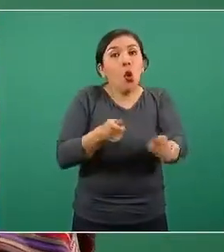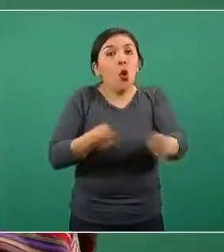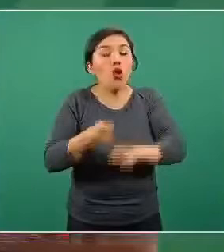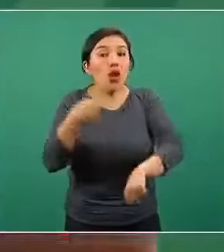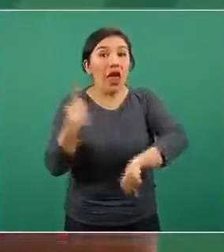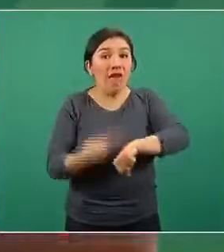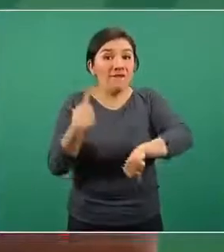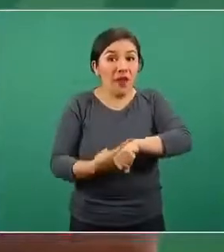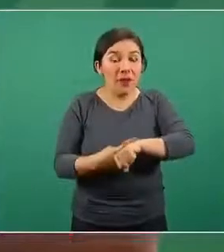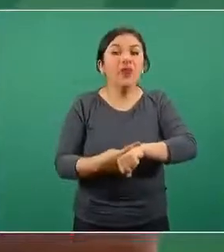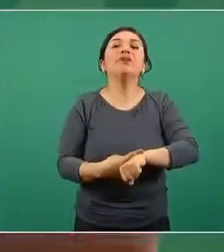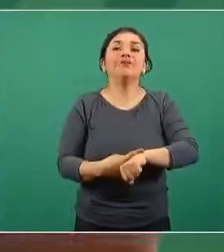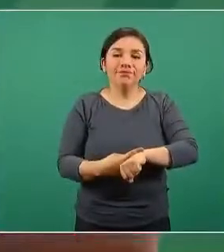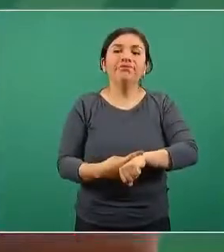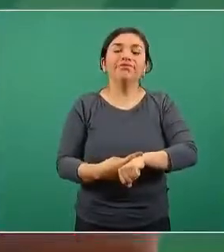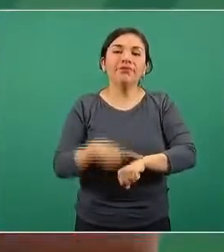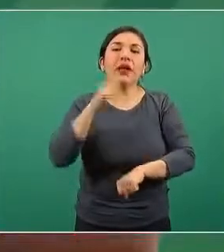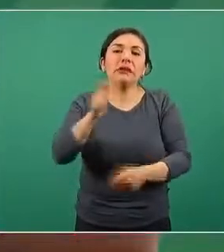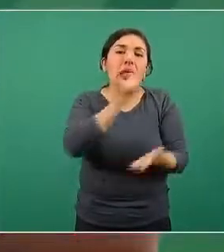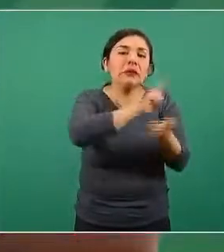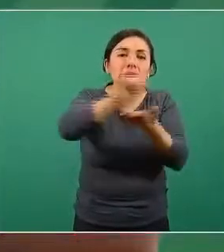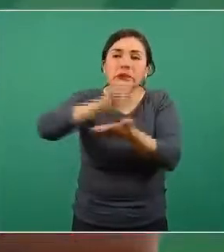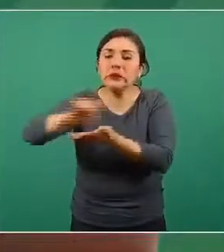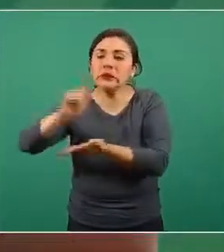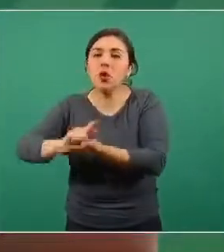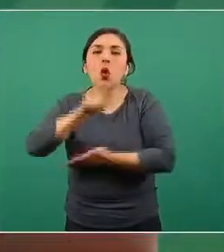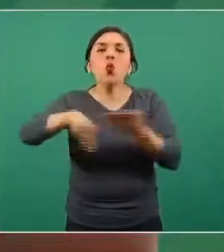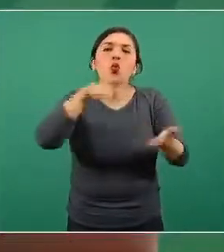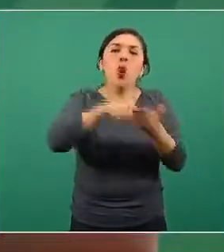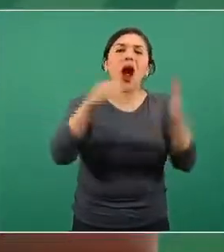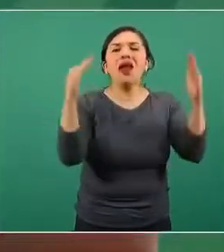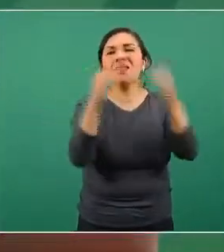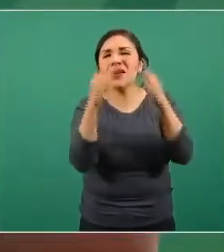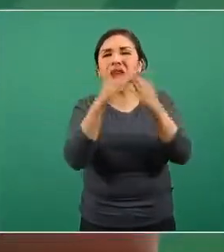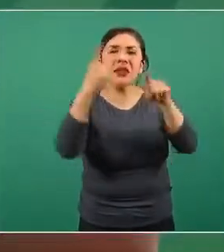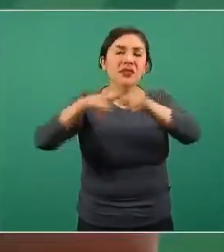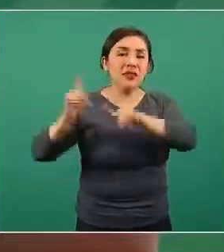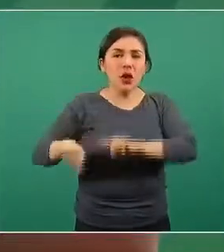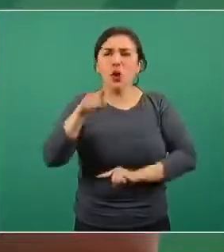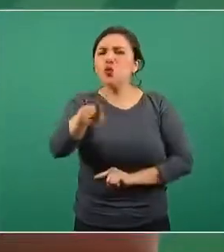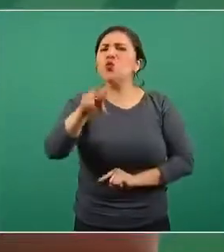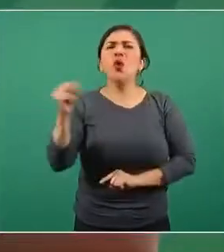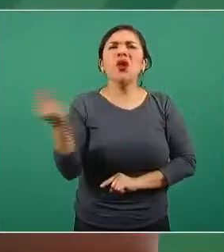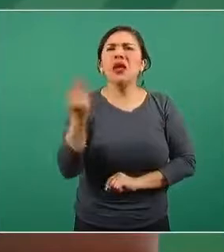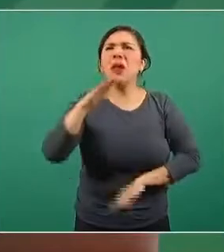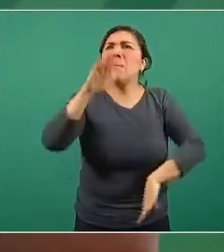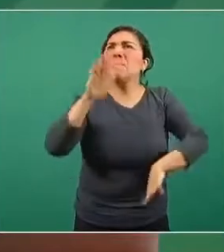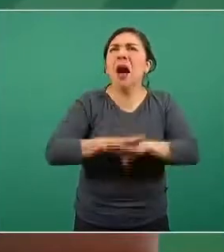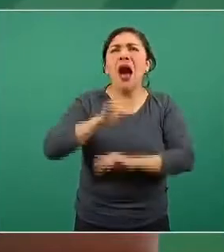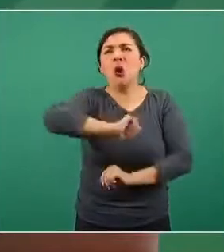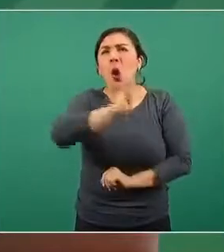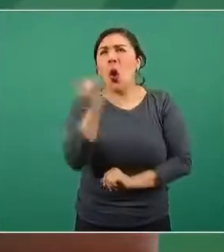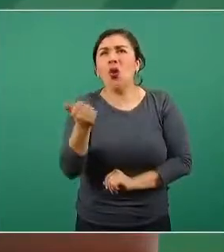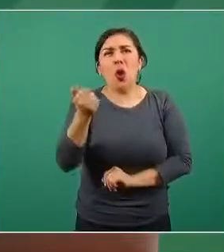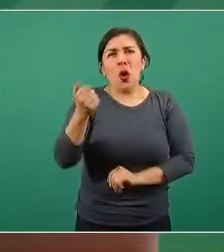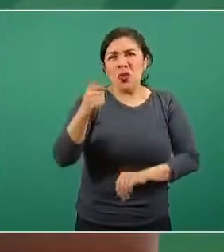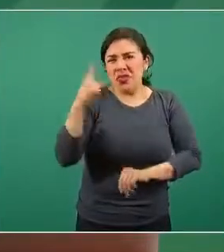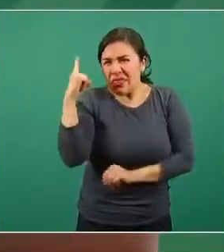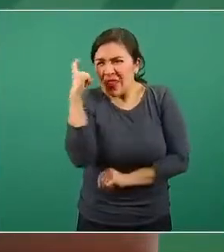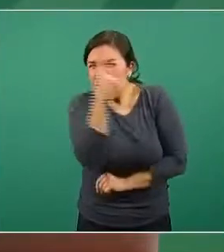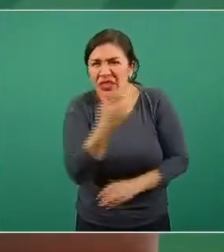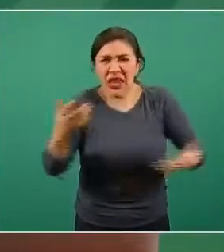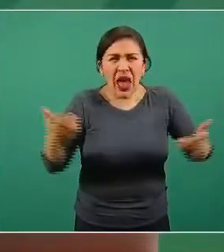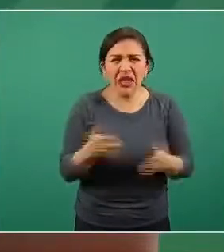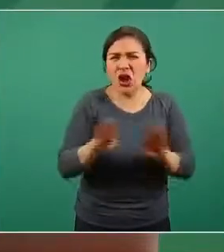infecciones, limpieza y desinfección de las superficies. No necesitamos hacer cosas extraordinarias como lo hemos